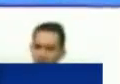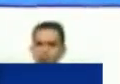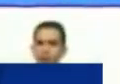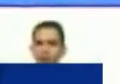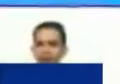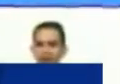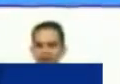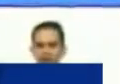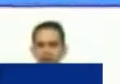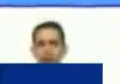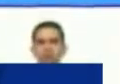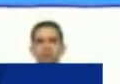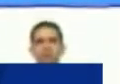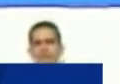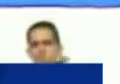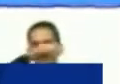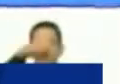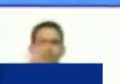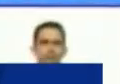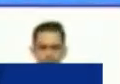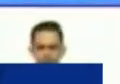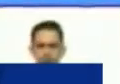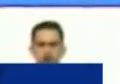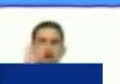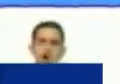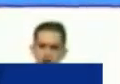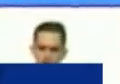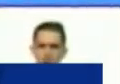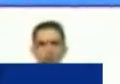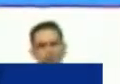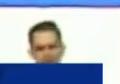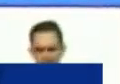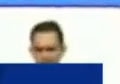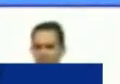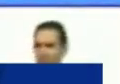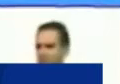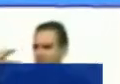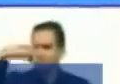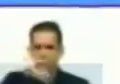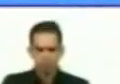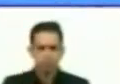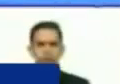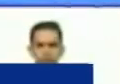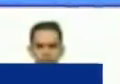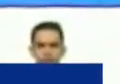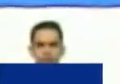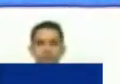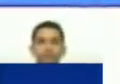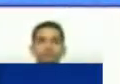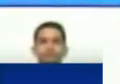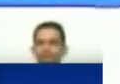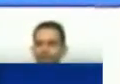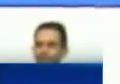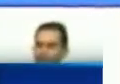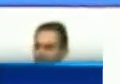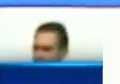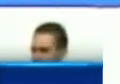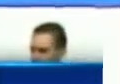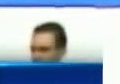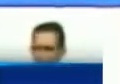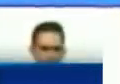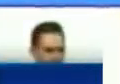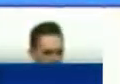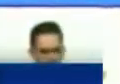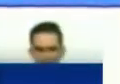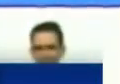fundadores y los países socios extrarregionales, a quienes agradecemos su compromiso